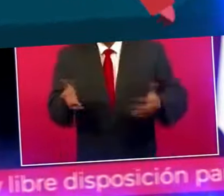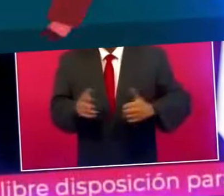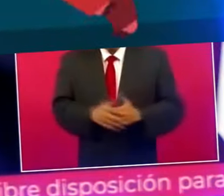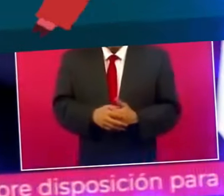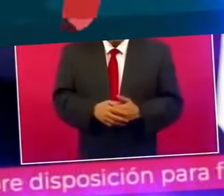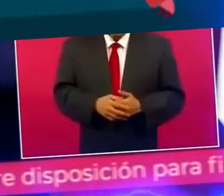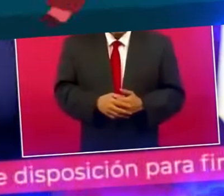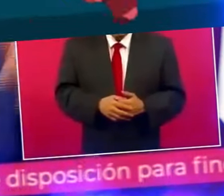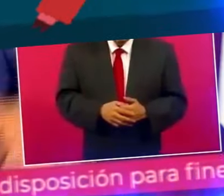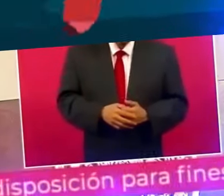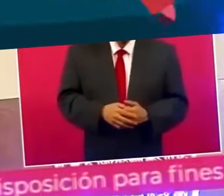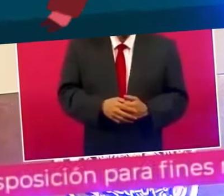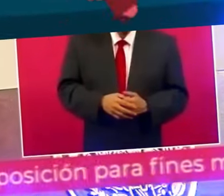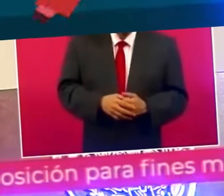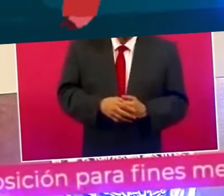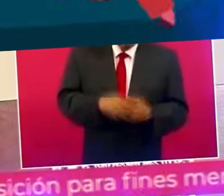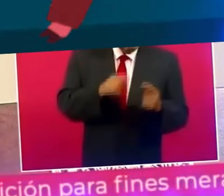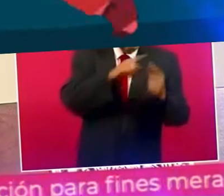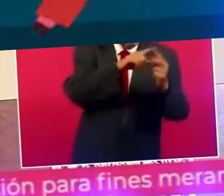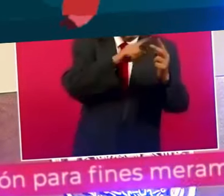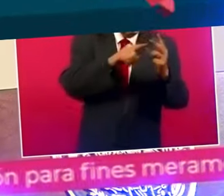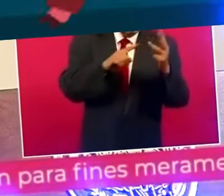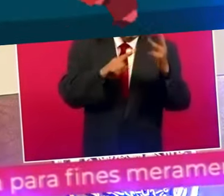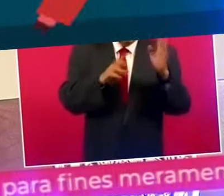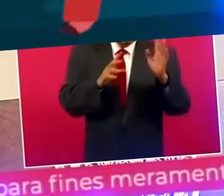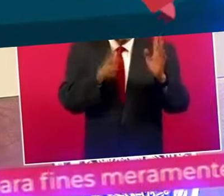como dos o tres.